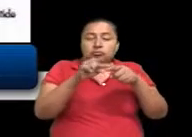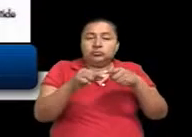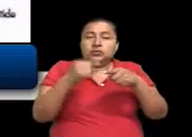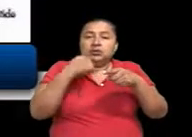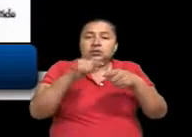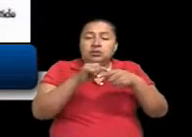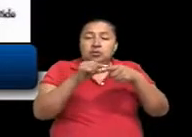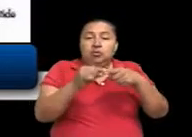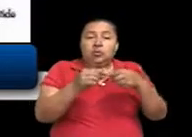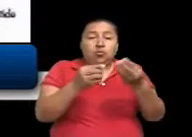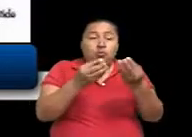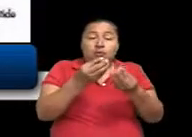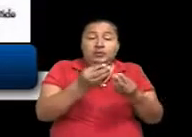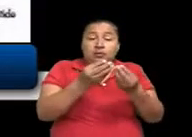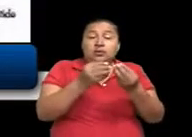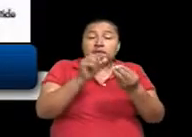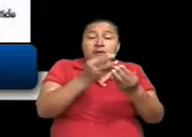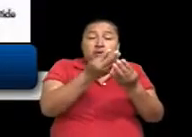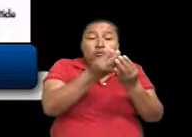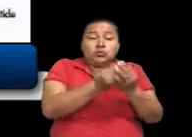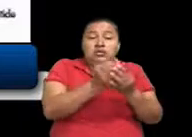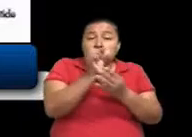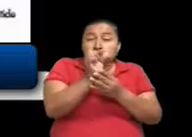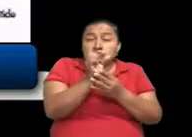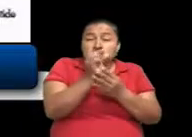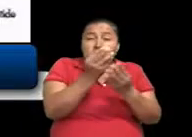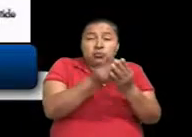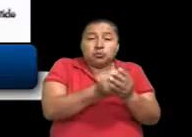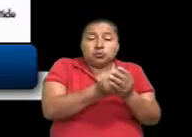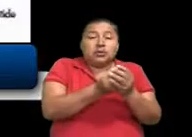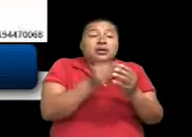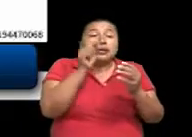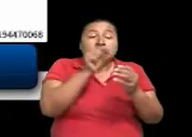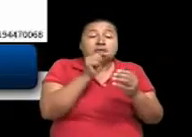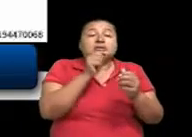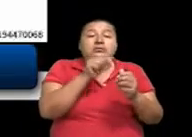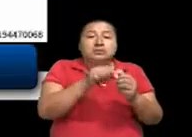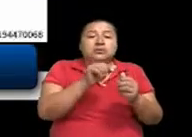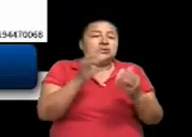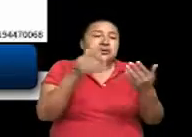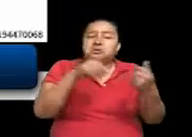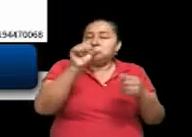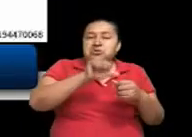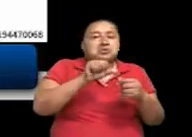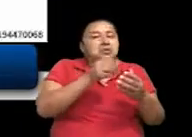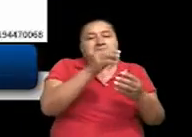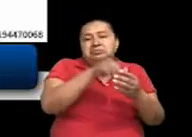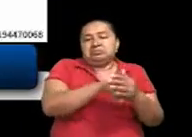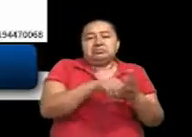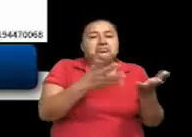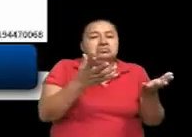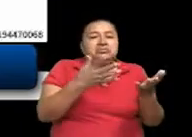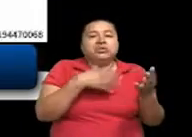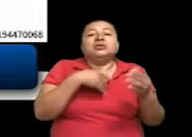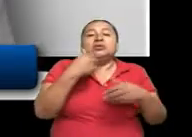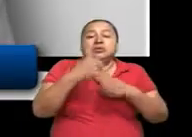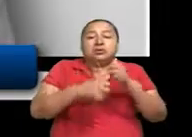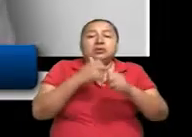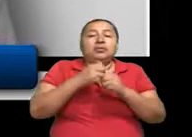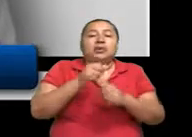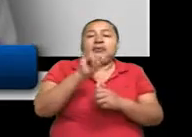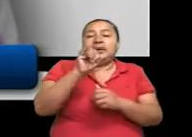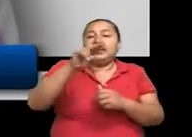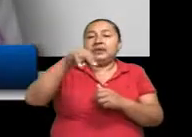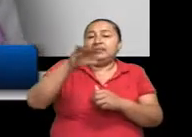nicas, el huevito, el testículo está chiquito. Entonces ese ya es inservible. Entonces nos conlleva una